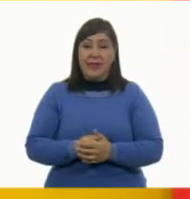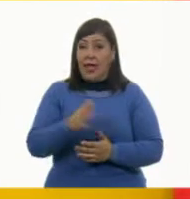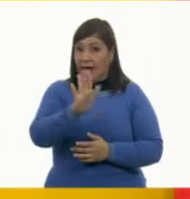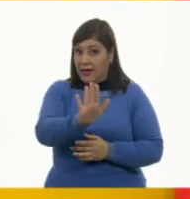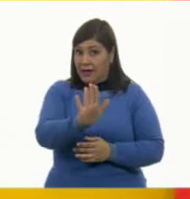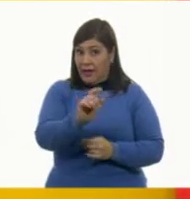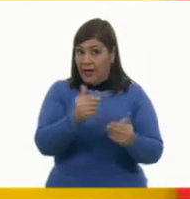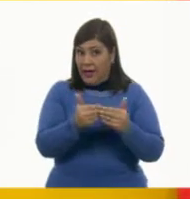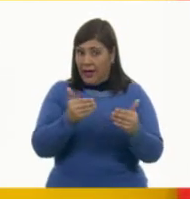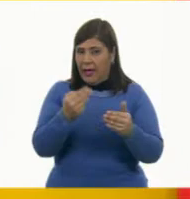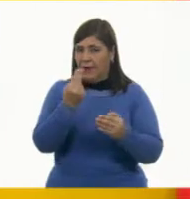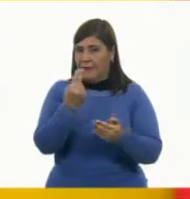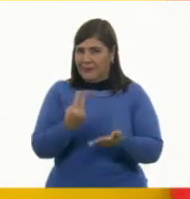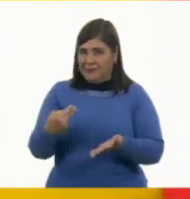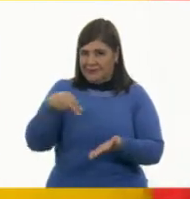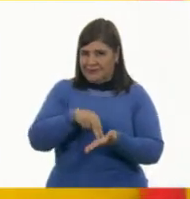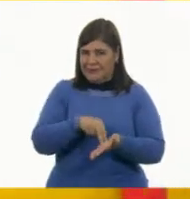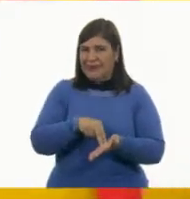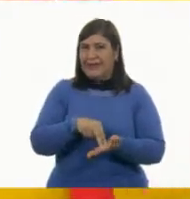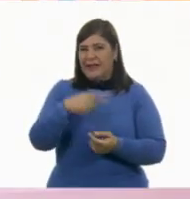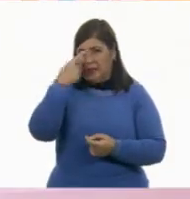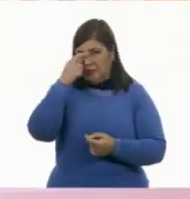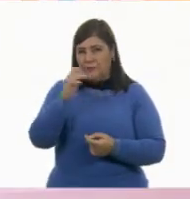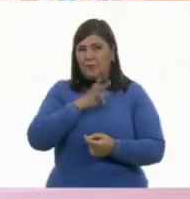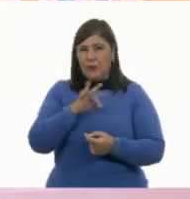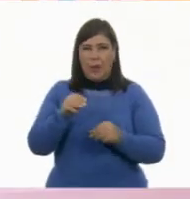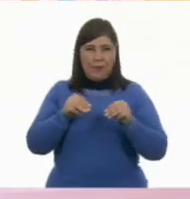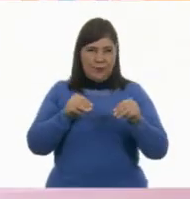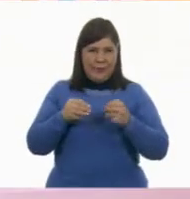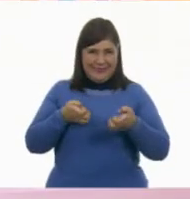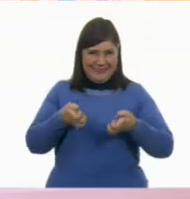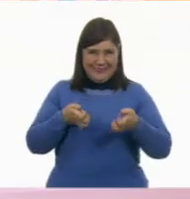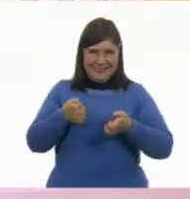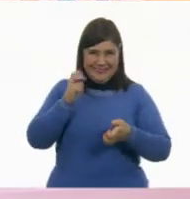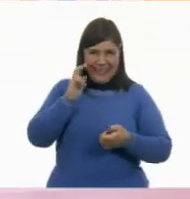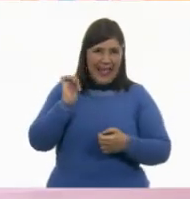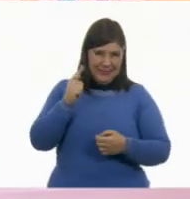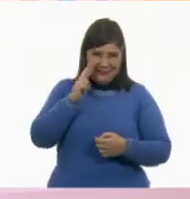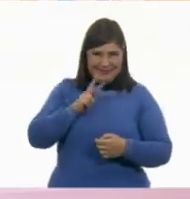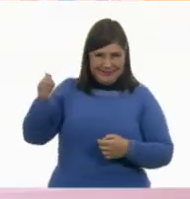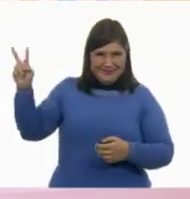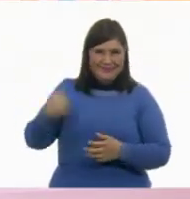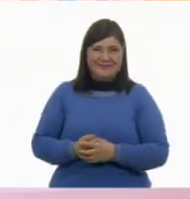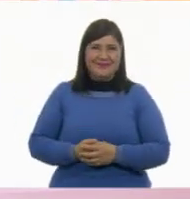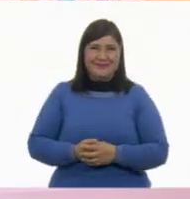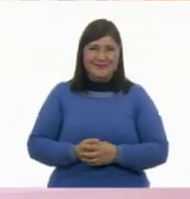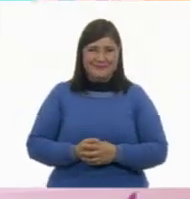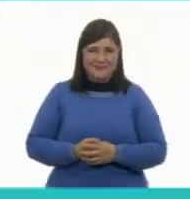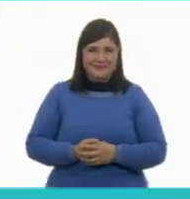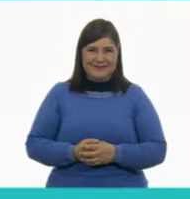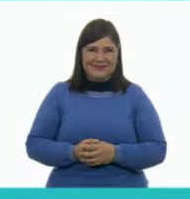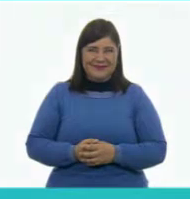Pero antes, pónganse de pie. ¿Qué te parece, profe, si nos movemos un poquito? Vamos a movernos.